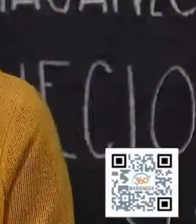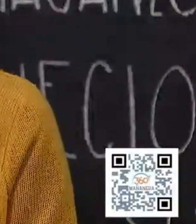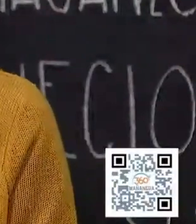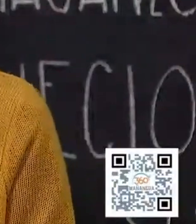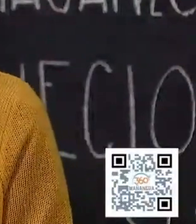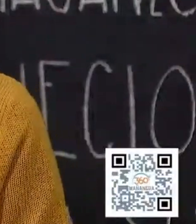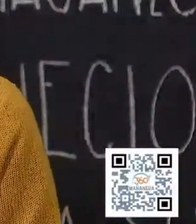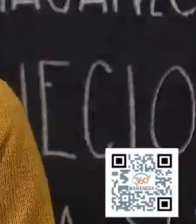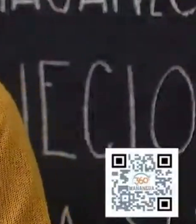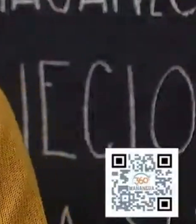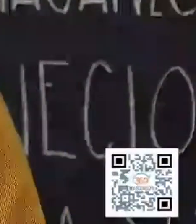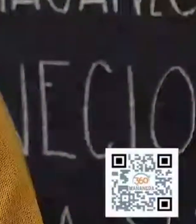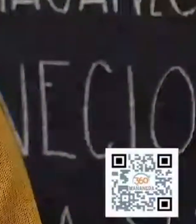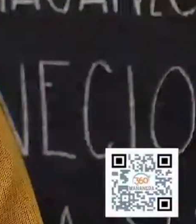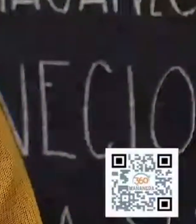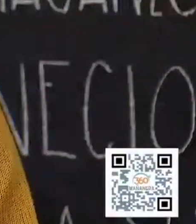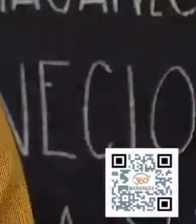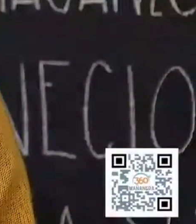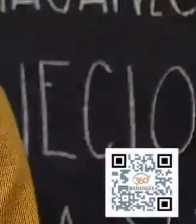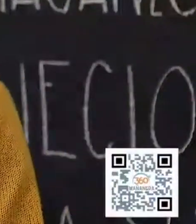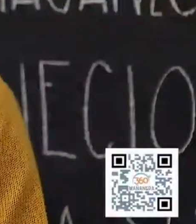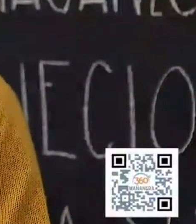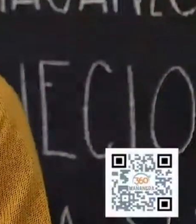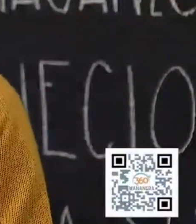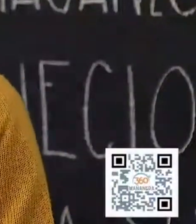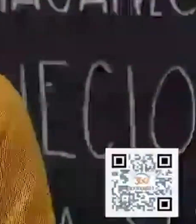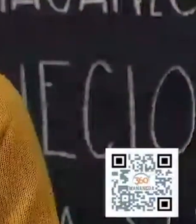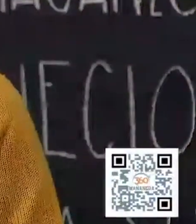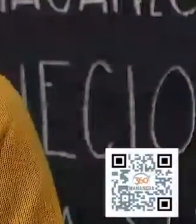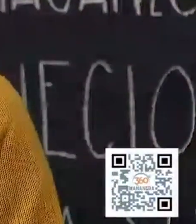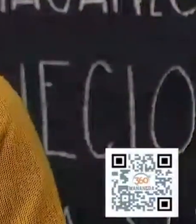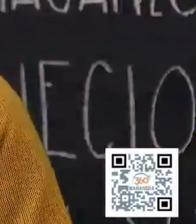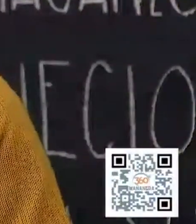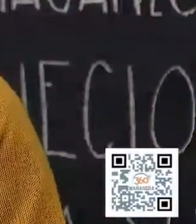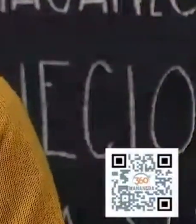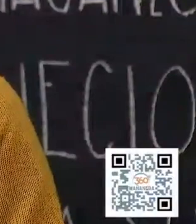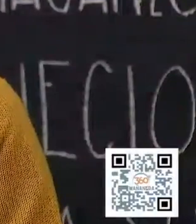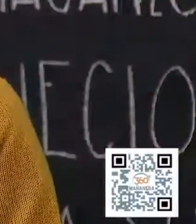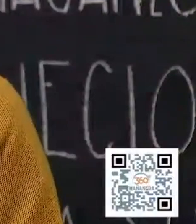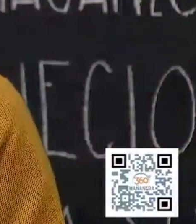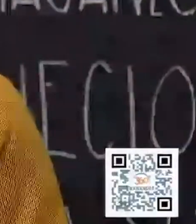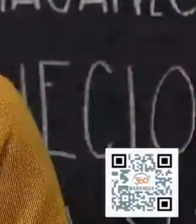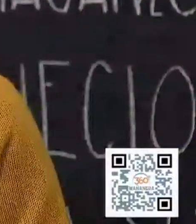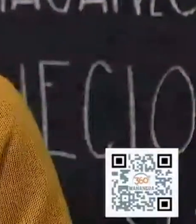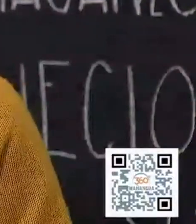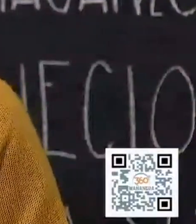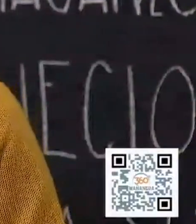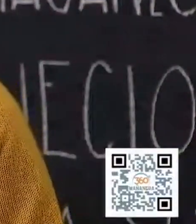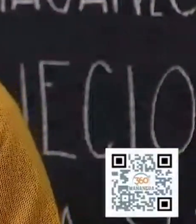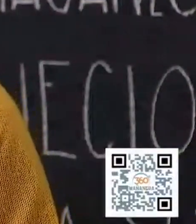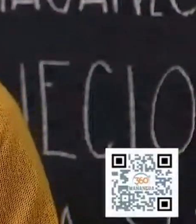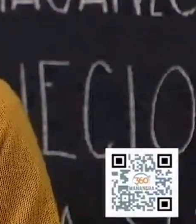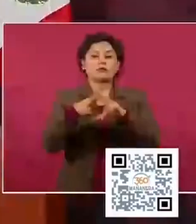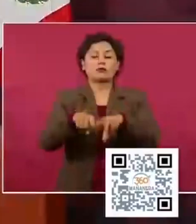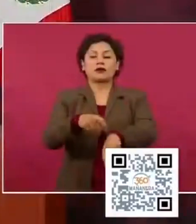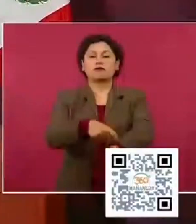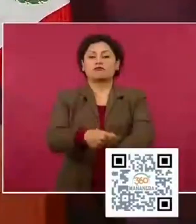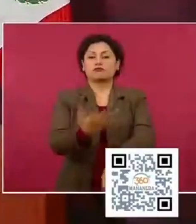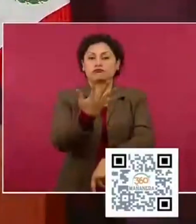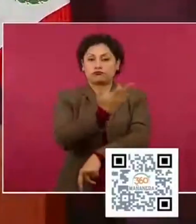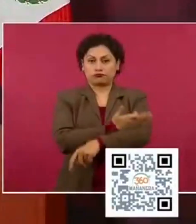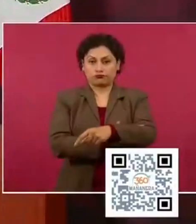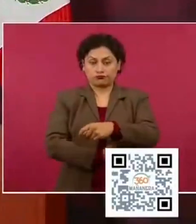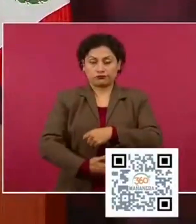Marcelo ebrard en términos de sus contenidos vamos a escuchar parte de lo que hoy nos explican que se va a tratar en esta reunión